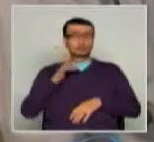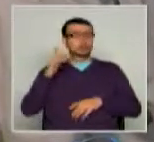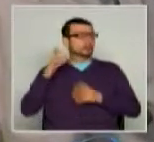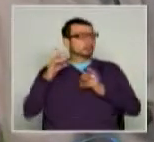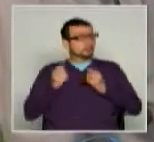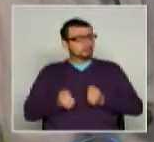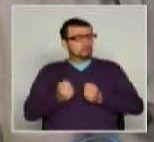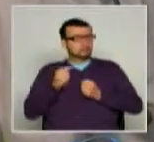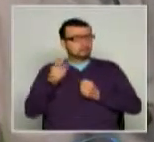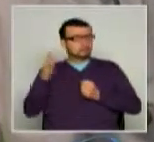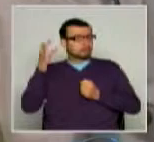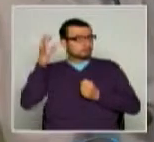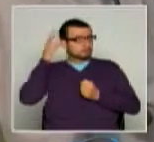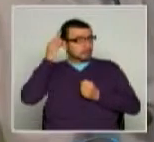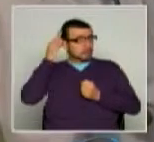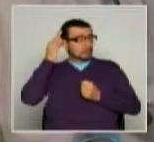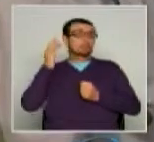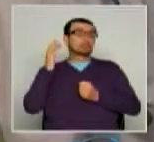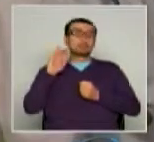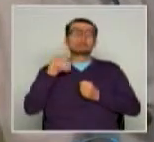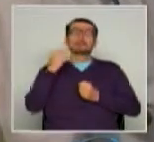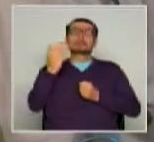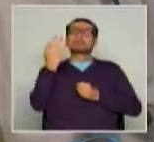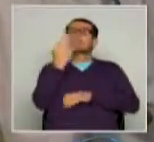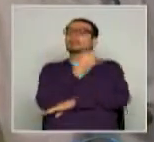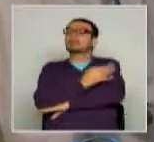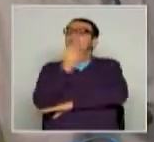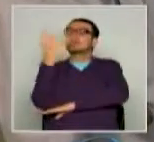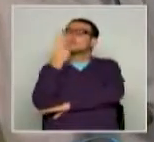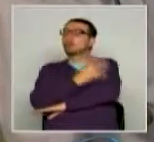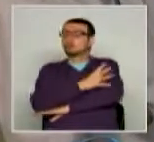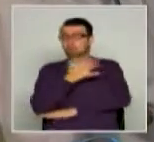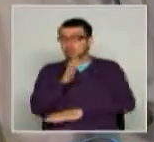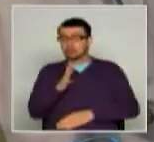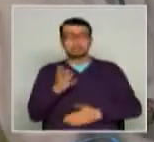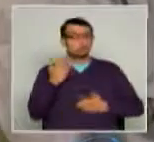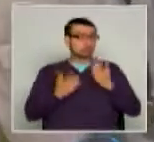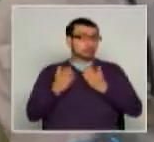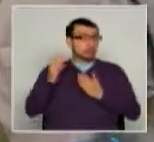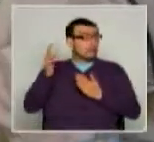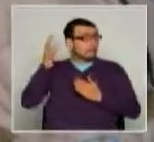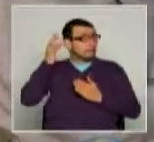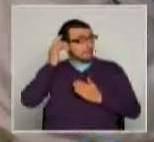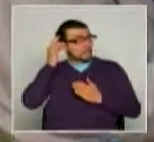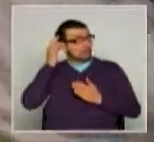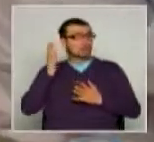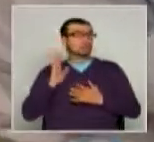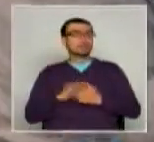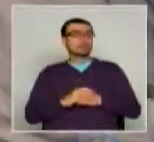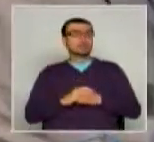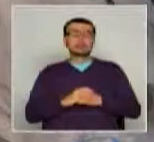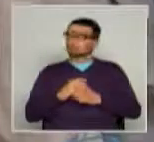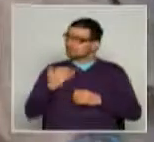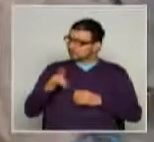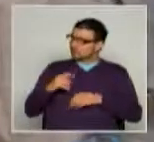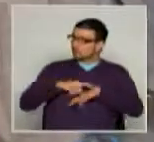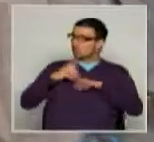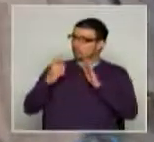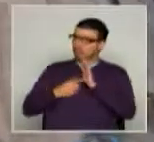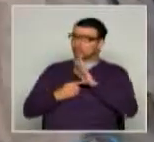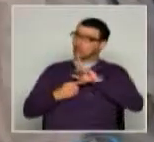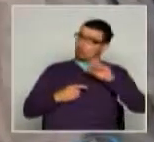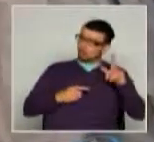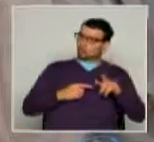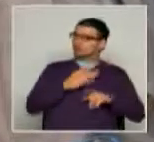lo colocamos y lo mando a retirar entre 3 y 4 días de acuerdo a la patología. Y se complementa ya con todas las otras terapias que usted habla